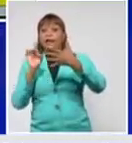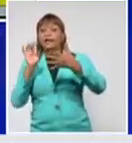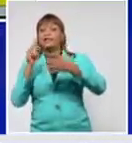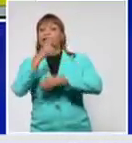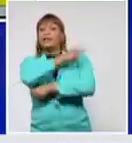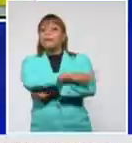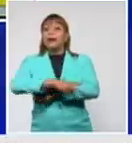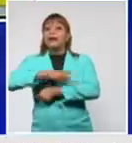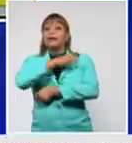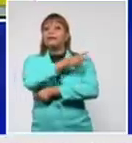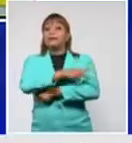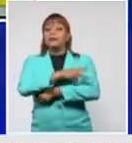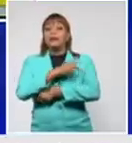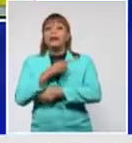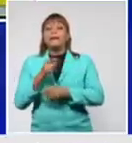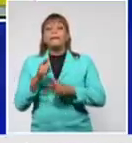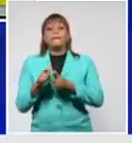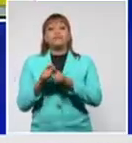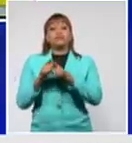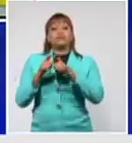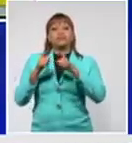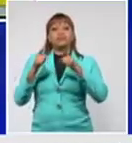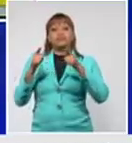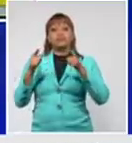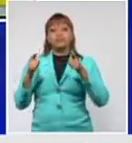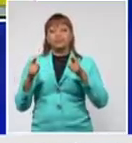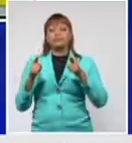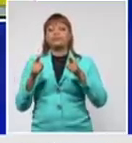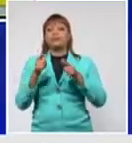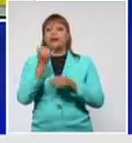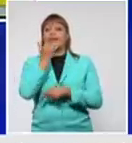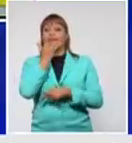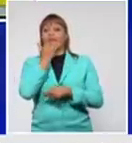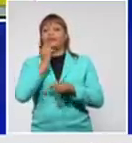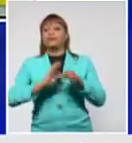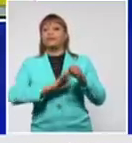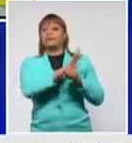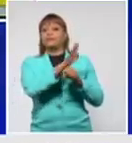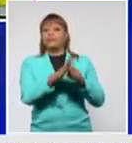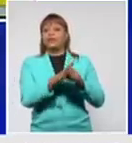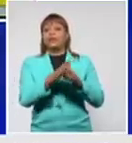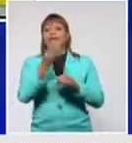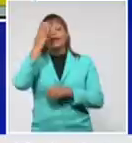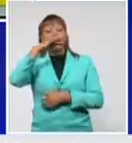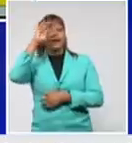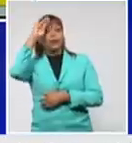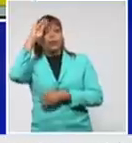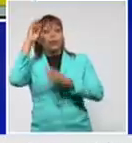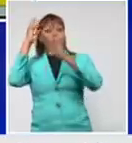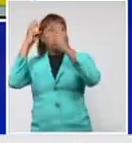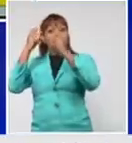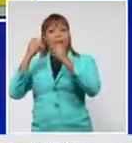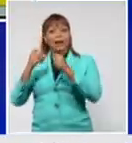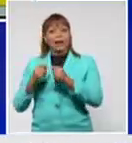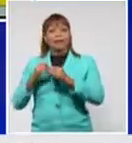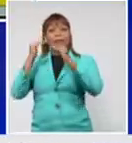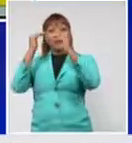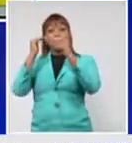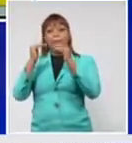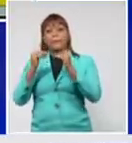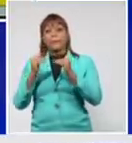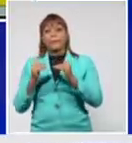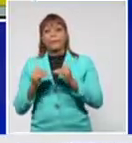mantienen una mayor afectación por la pandemia. Y Cuba, con los